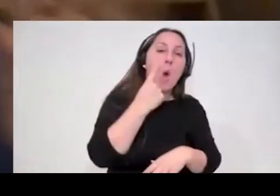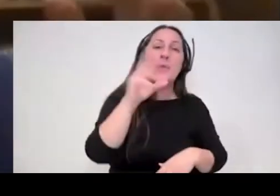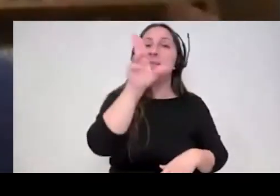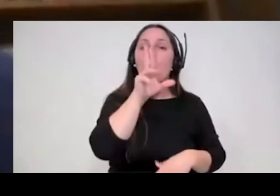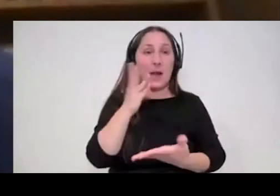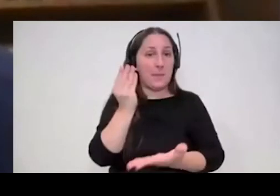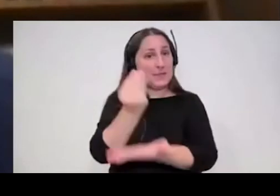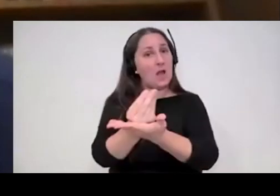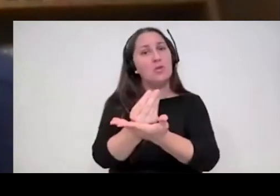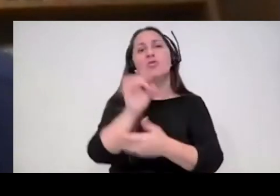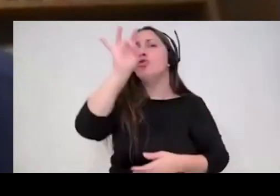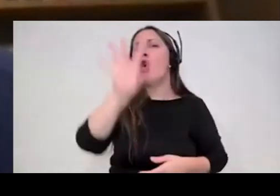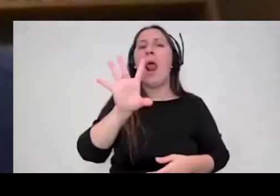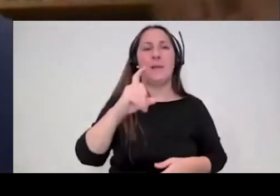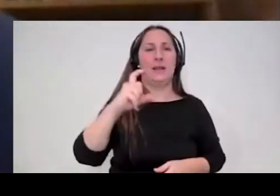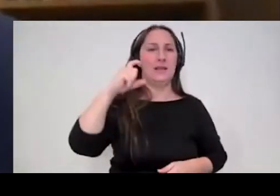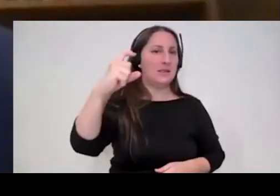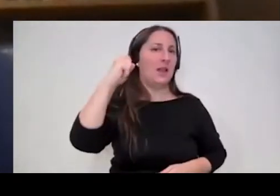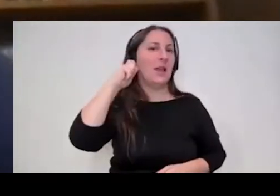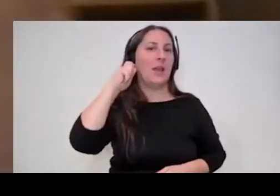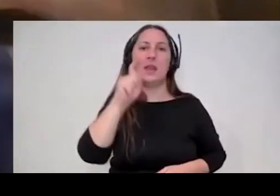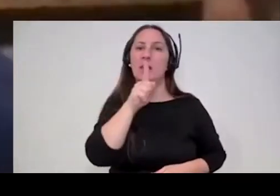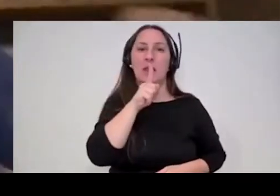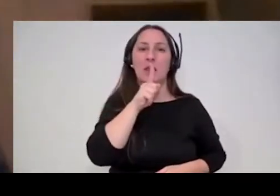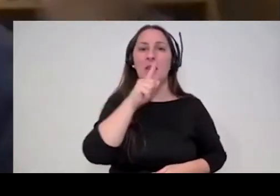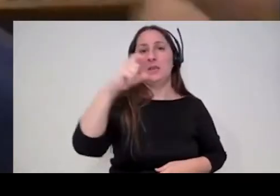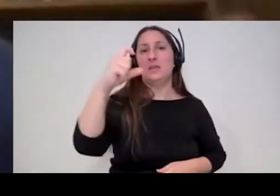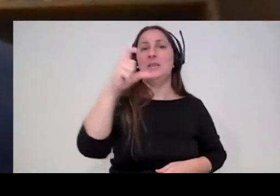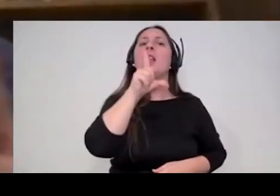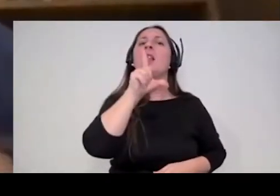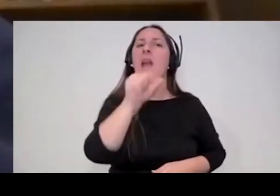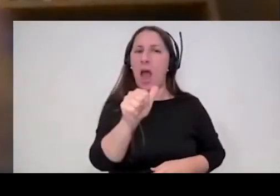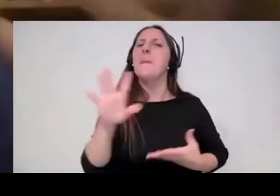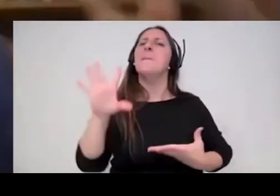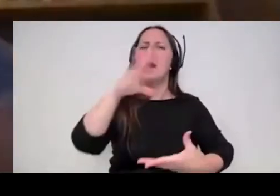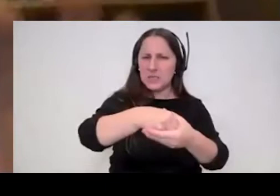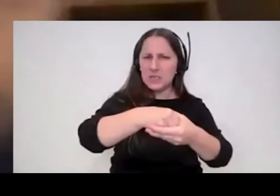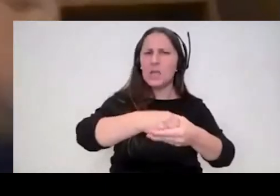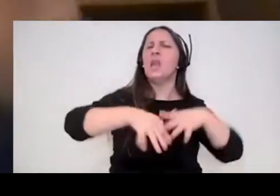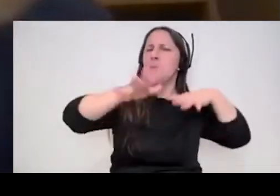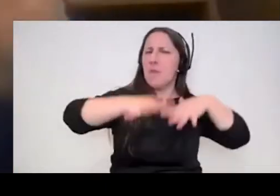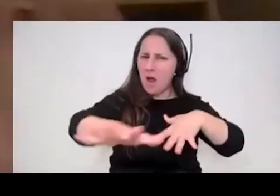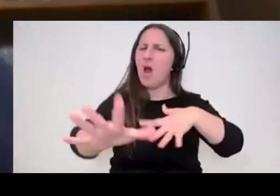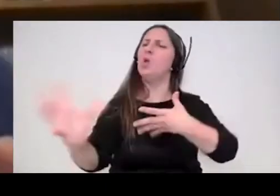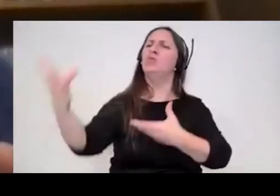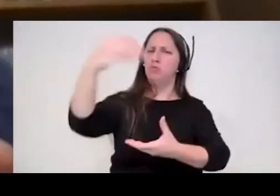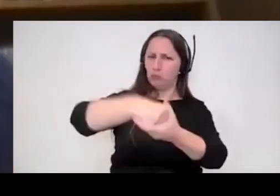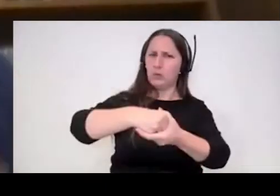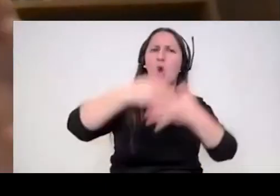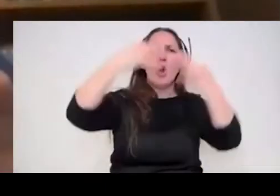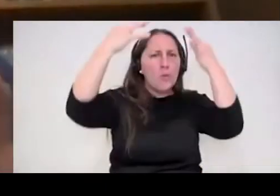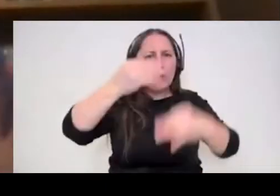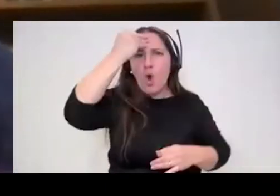la tiene solo CGT. La gente de CTA participa, va, está integrada, todo, pero la representación oficial